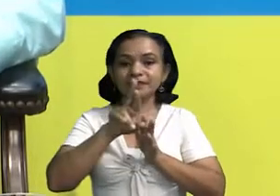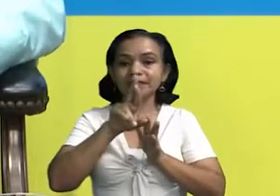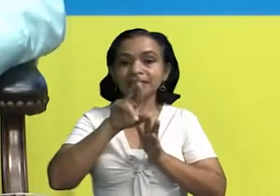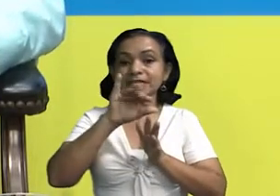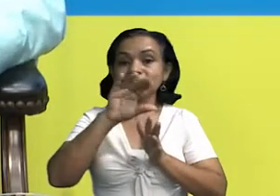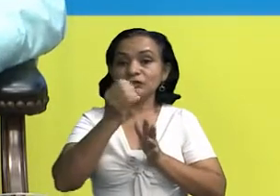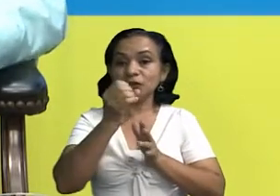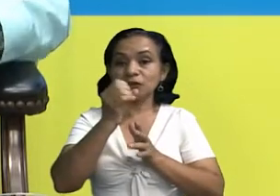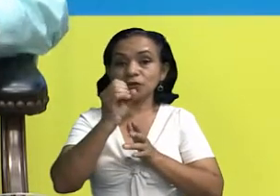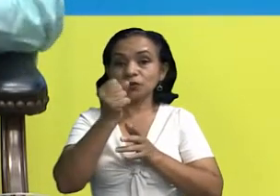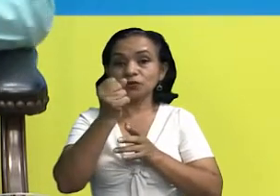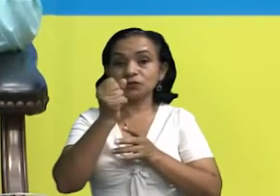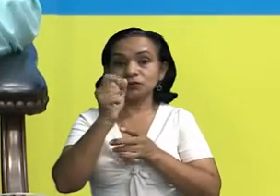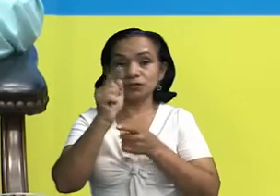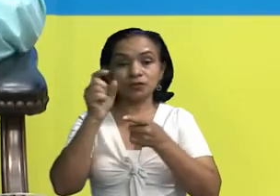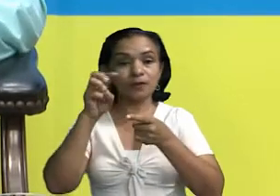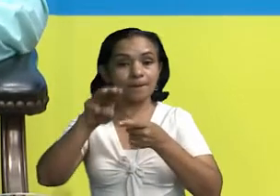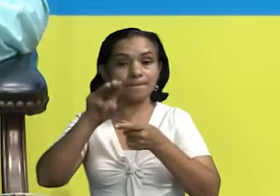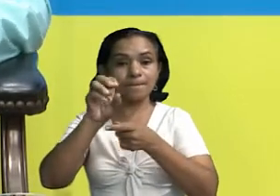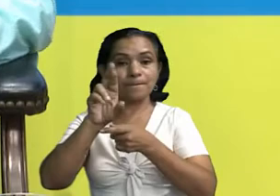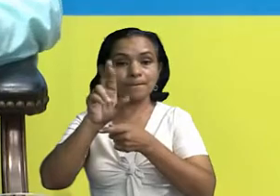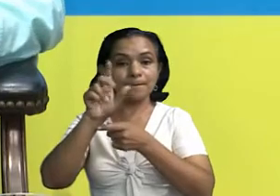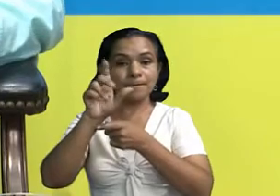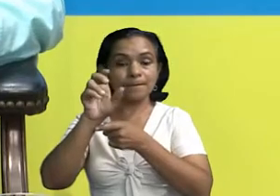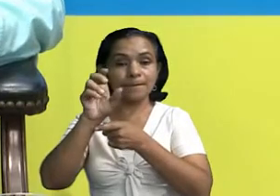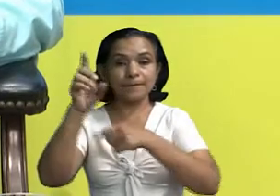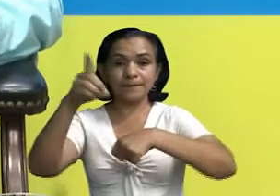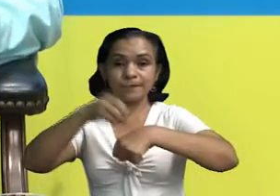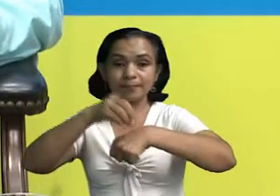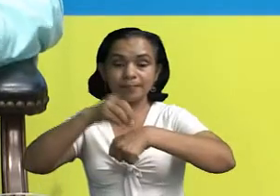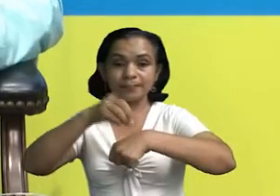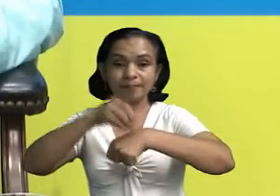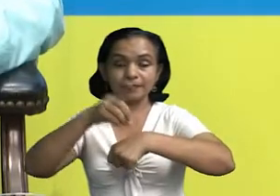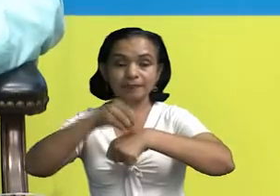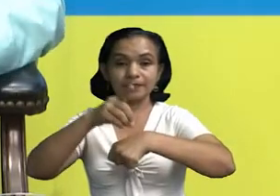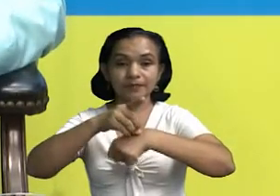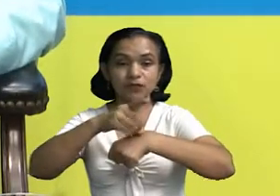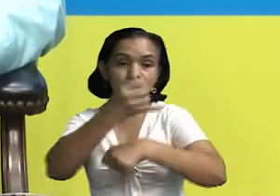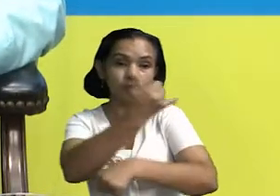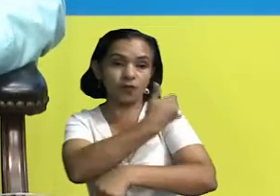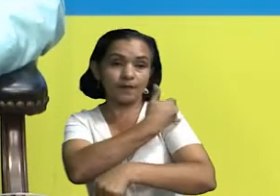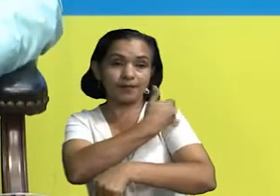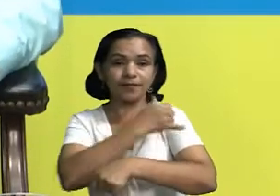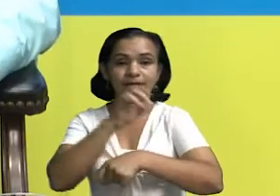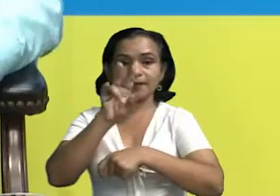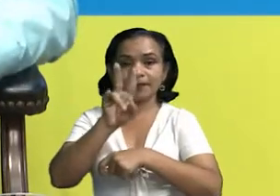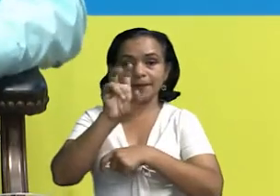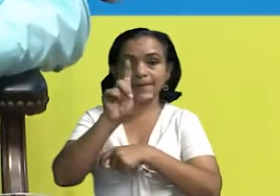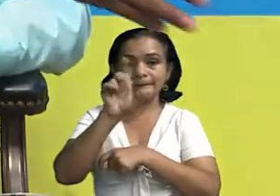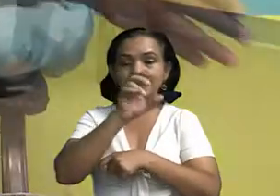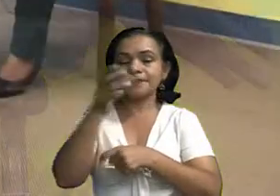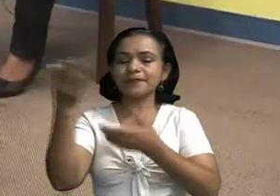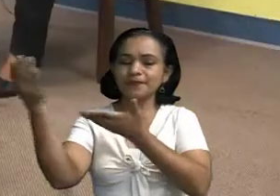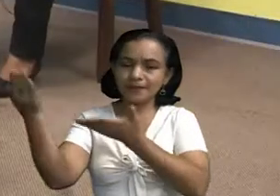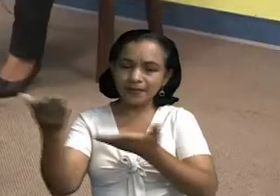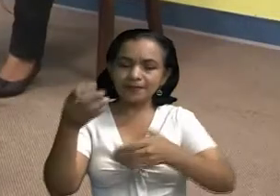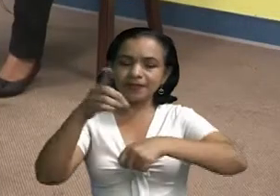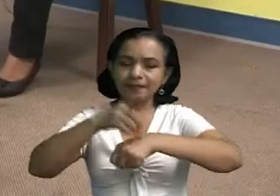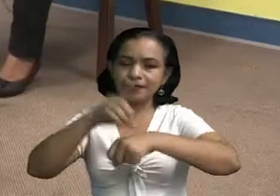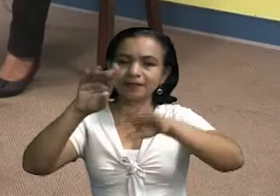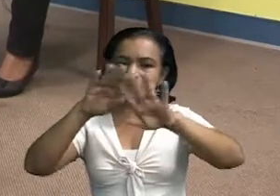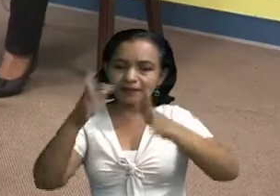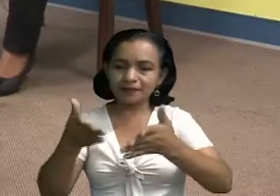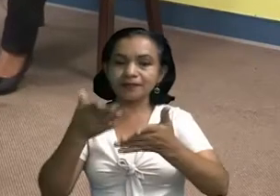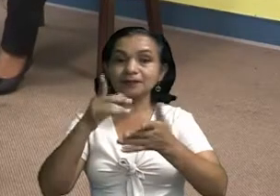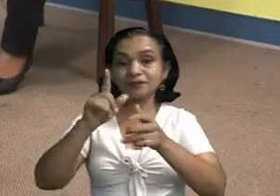Morales, quien es médico internista del Hospital Fernando Belespay de Managua. Bienvenida, doctora, mucho gusto, un placer tenerla.